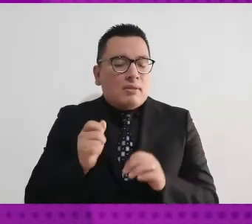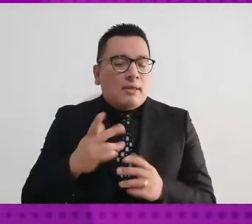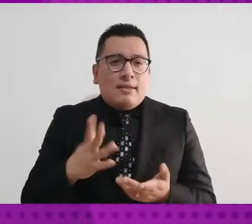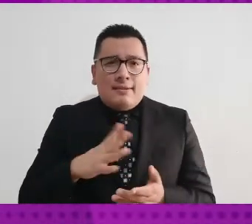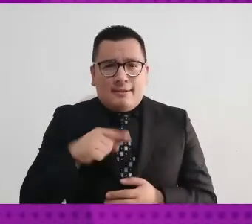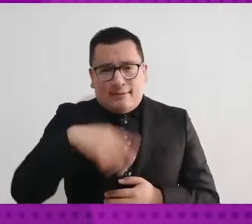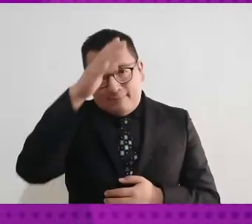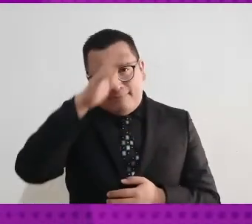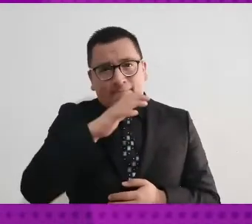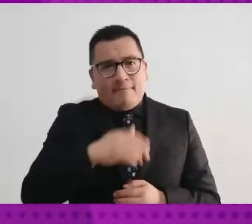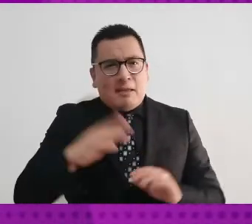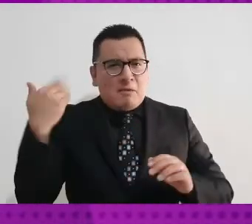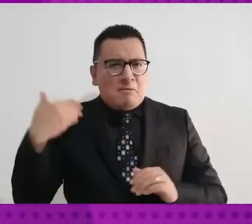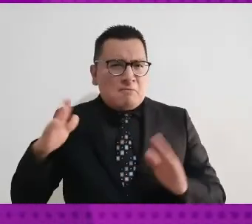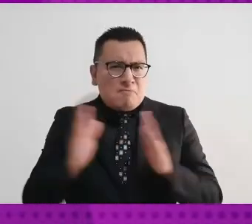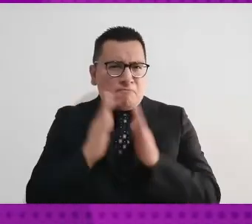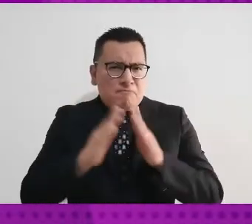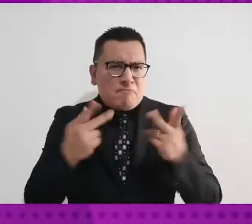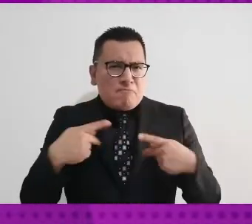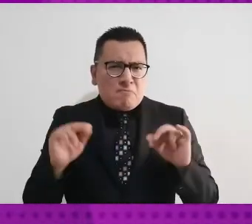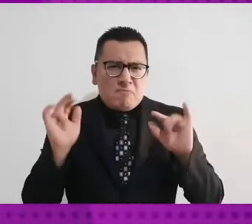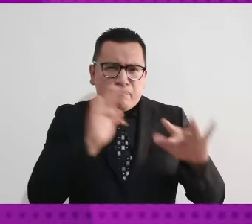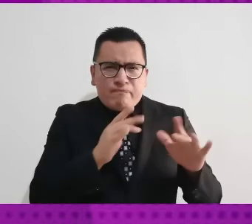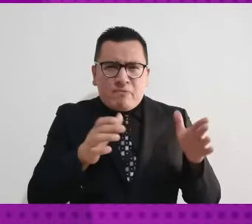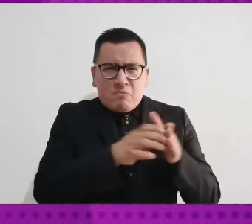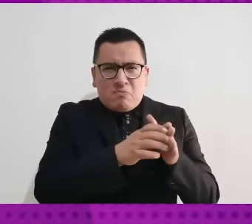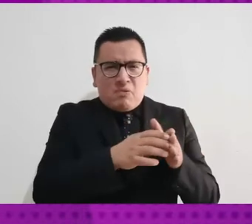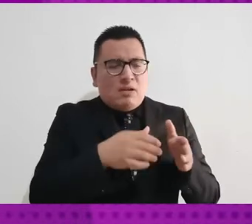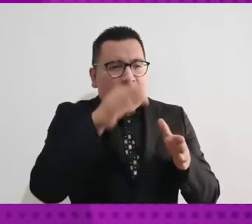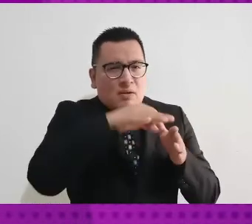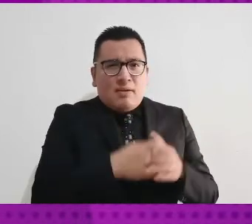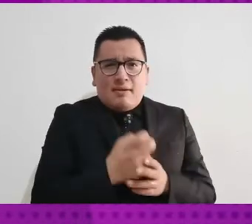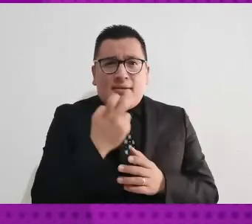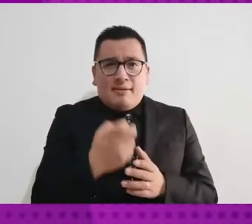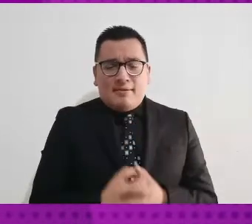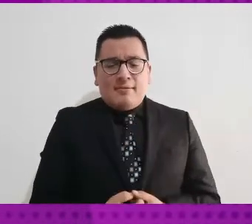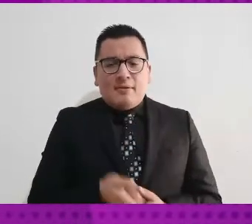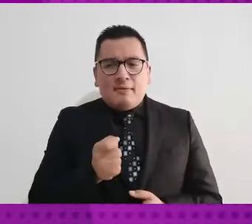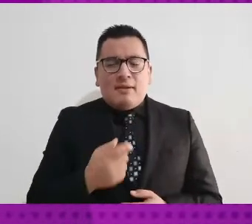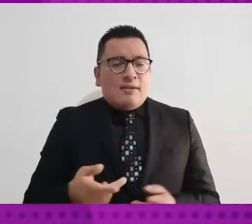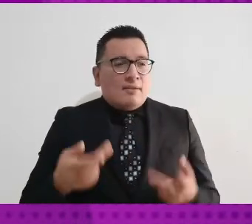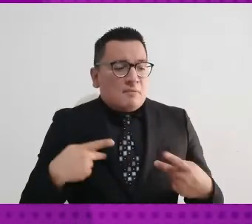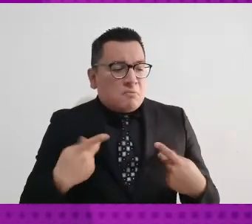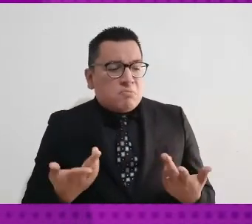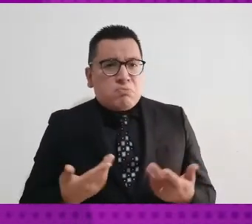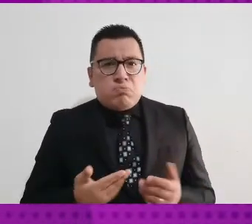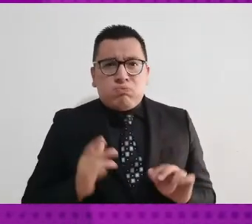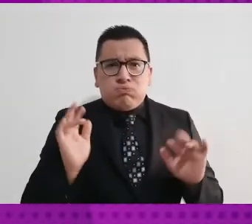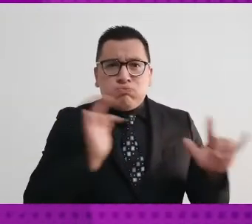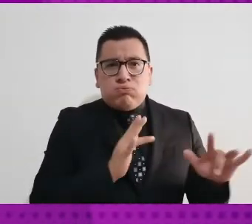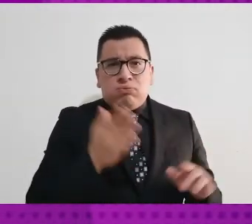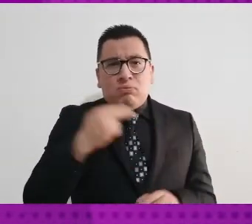la participación que tuvimos de la ciudadanía. Nos han dado un gran ejemplo de civilidad.